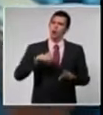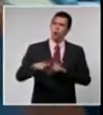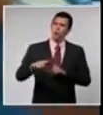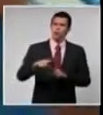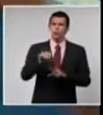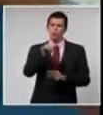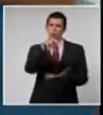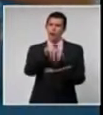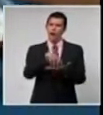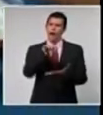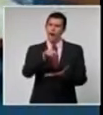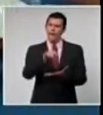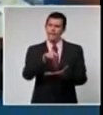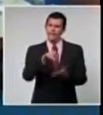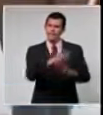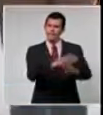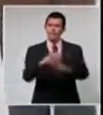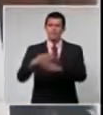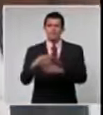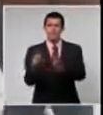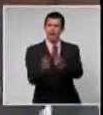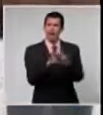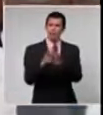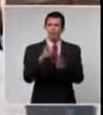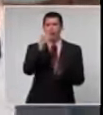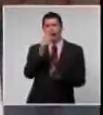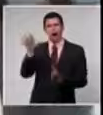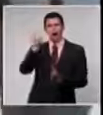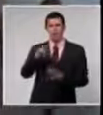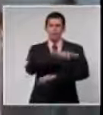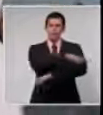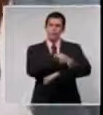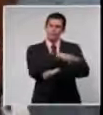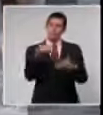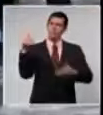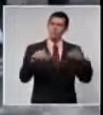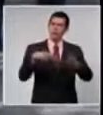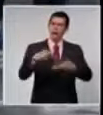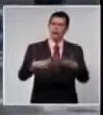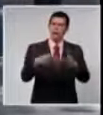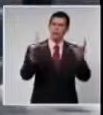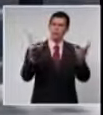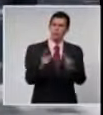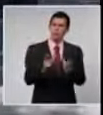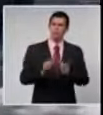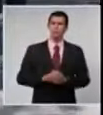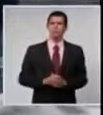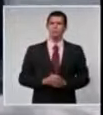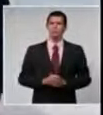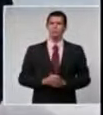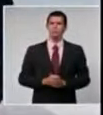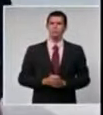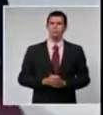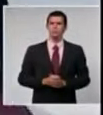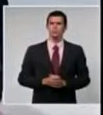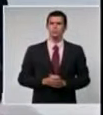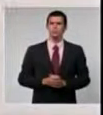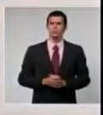gran importancia para el continente. Son solo algunas singularidades de un país que por diversas razones nos es